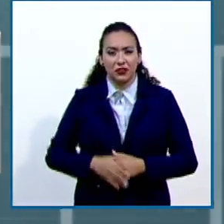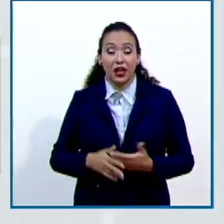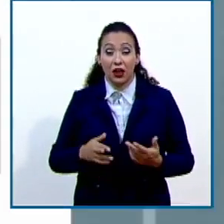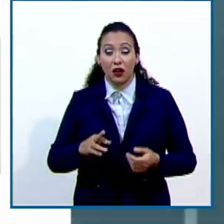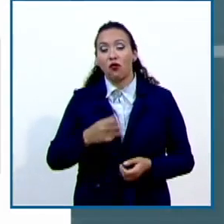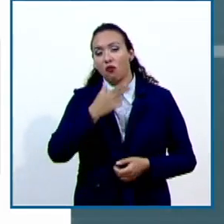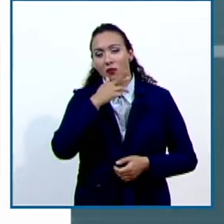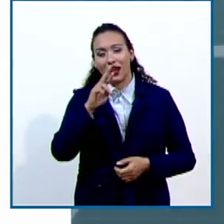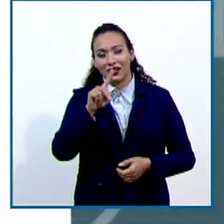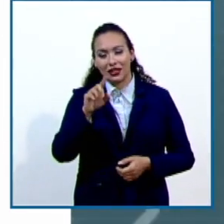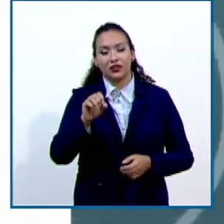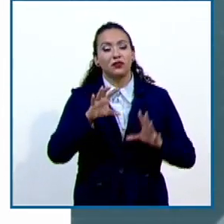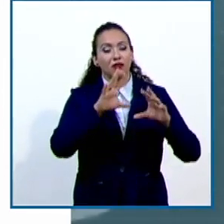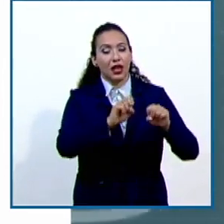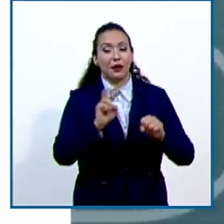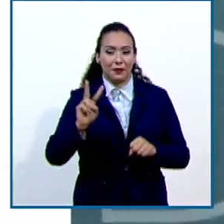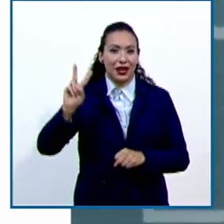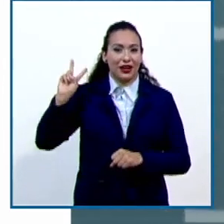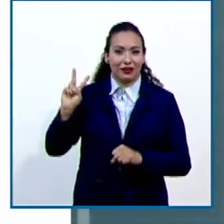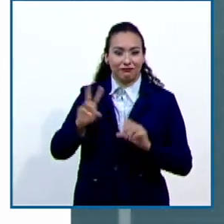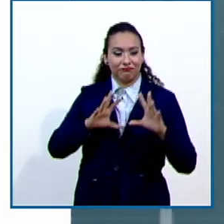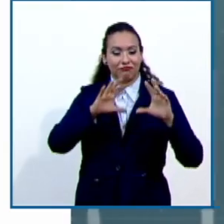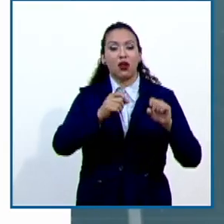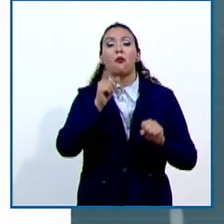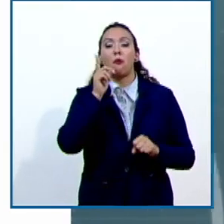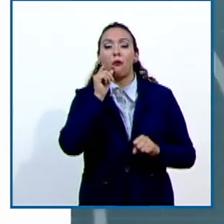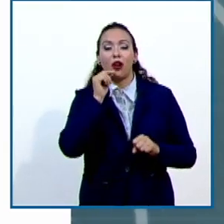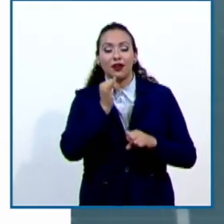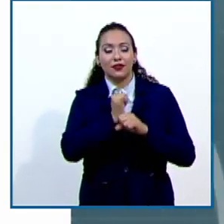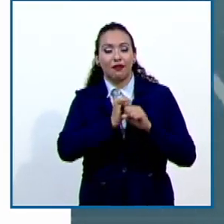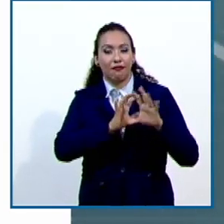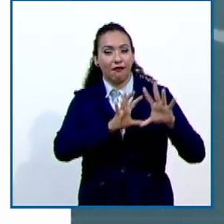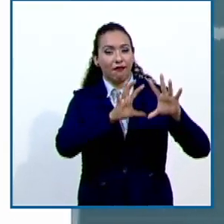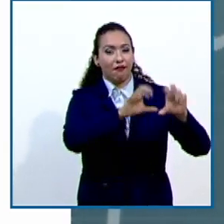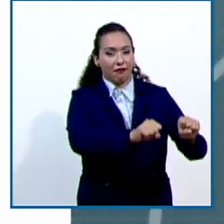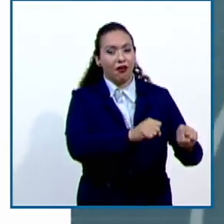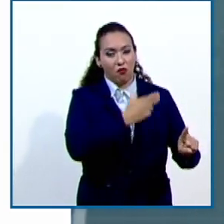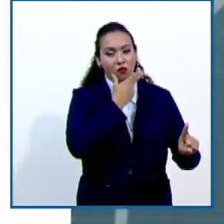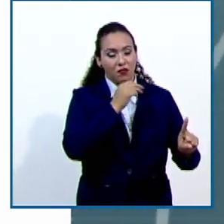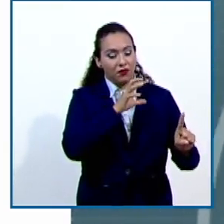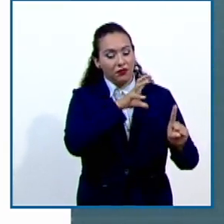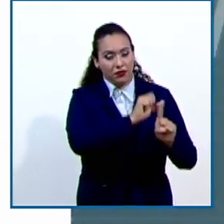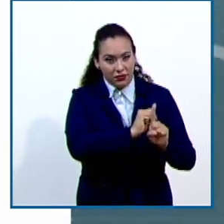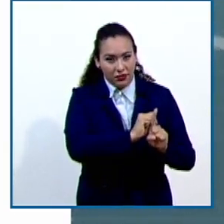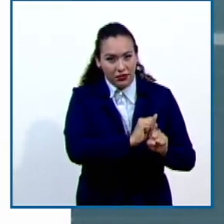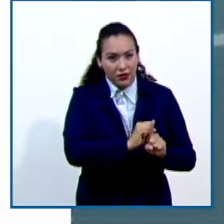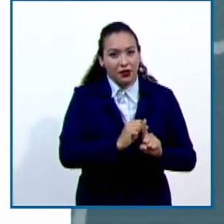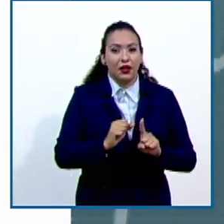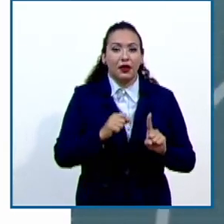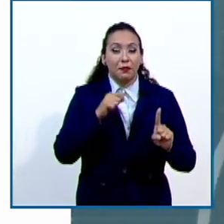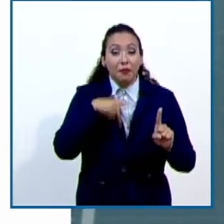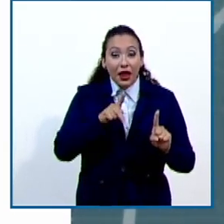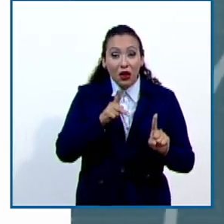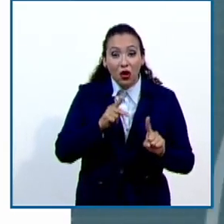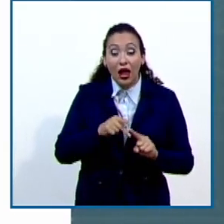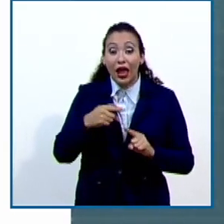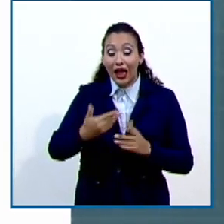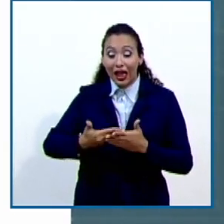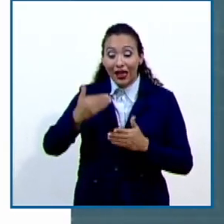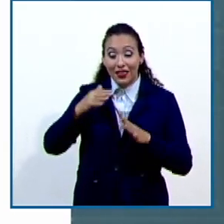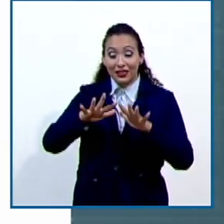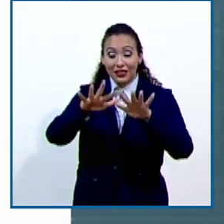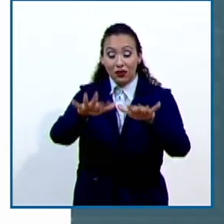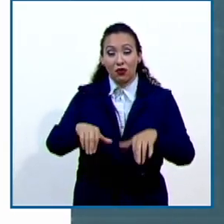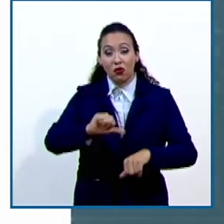había sido detenido el viernes pasado por policías de investigación del Estado de México antes de entrar a una audiencia dentro de